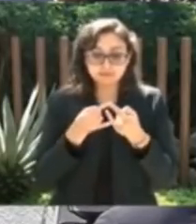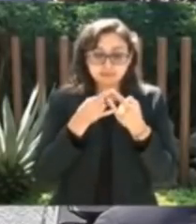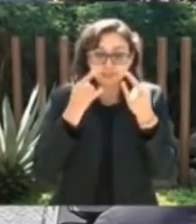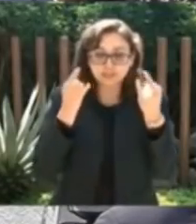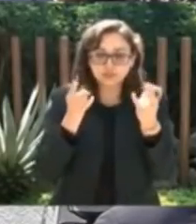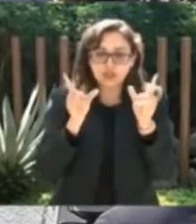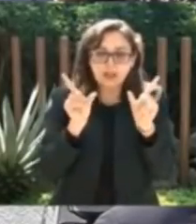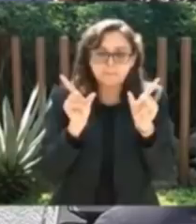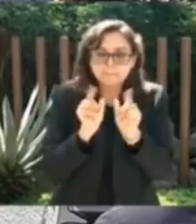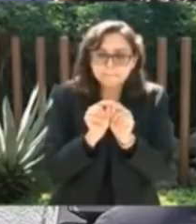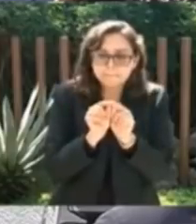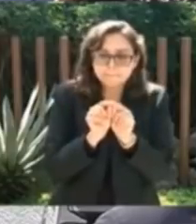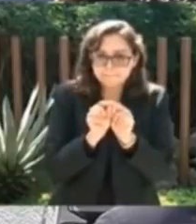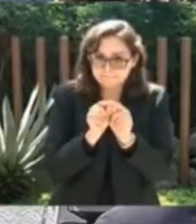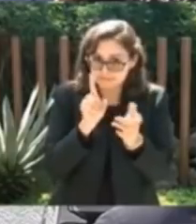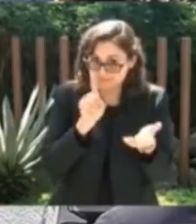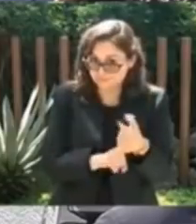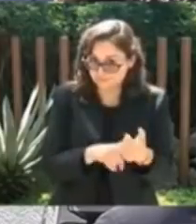mínima,